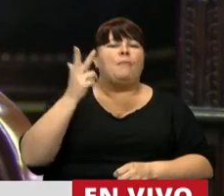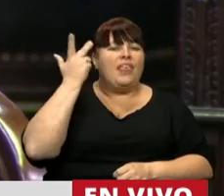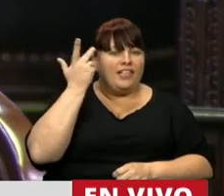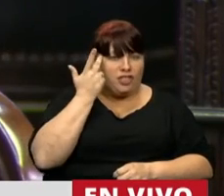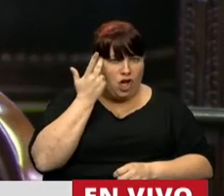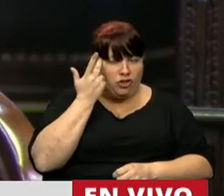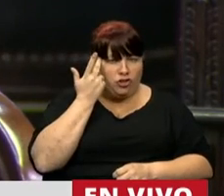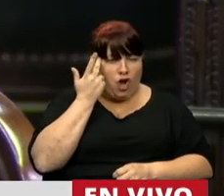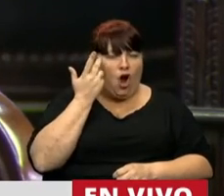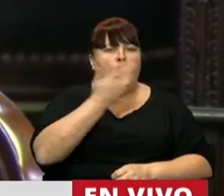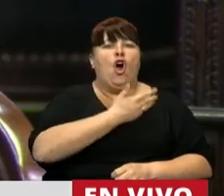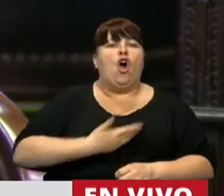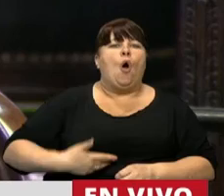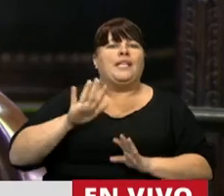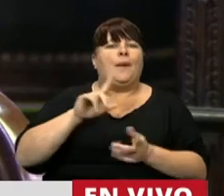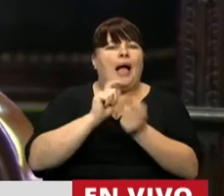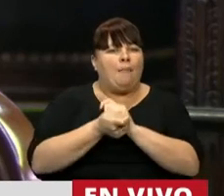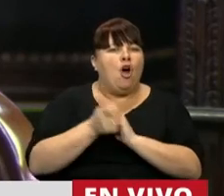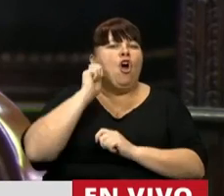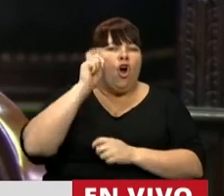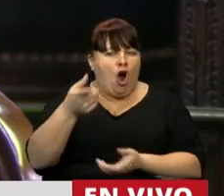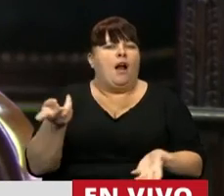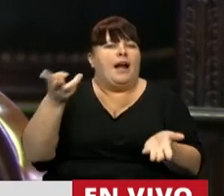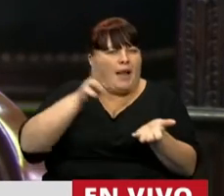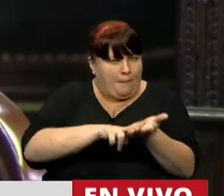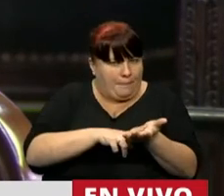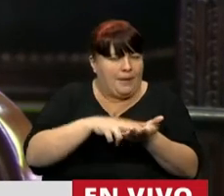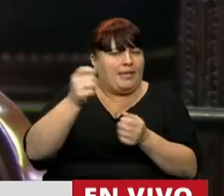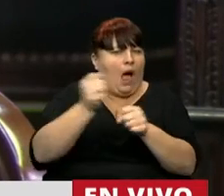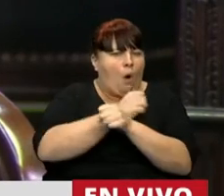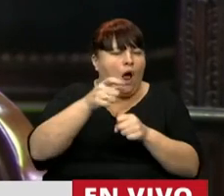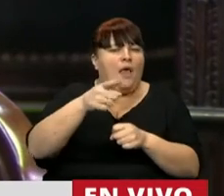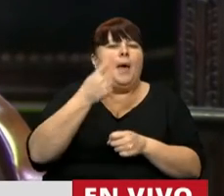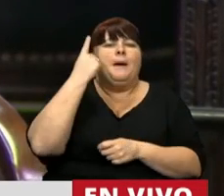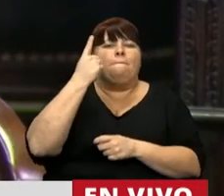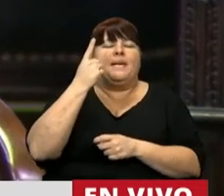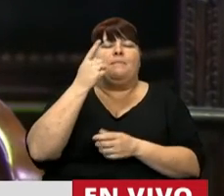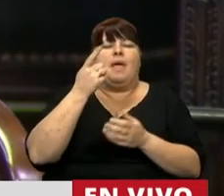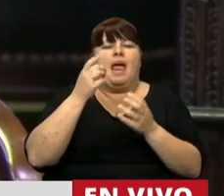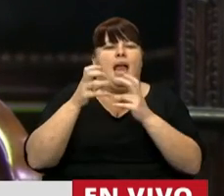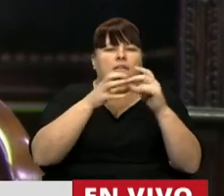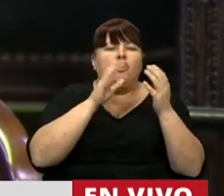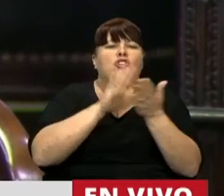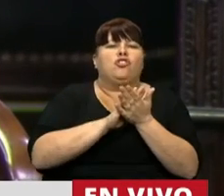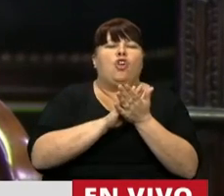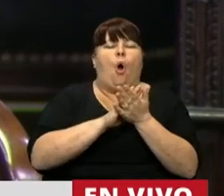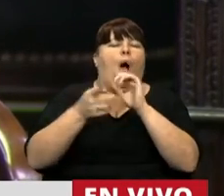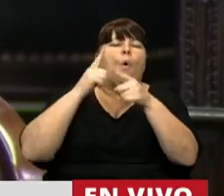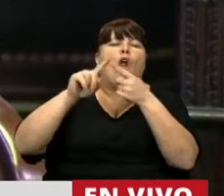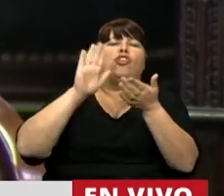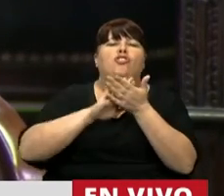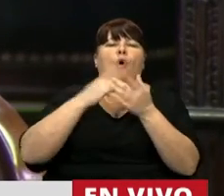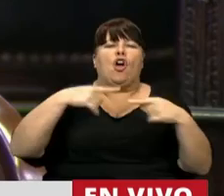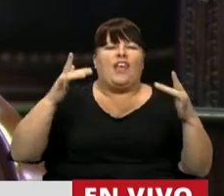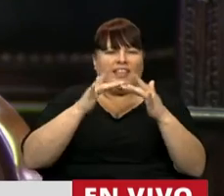2018, en el gobierno de Cambiemos, logramos ratificar el primer tratado de delitos informáticos en Internet, es